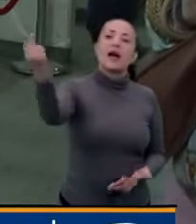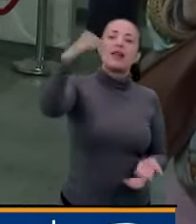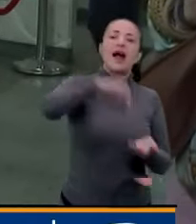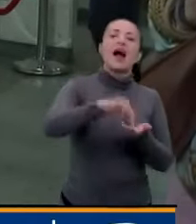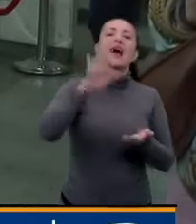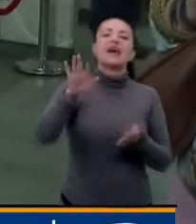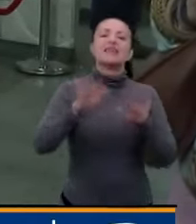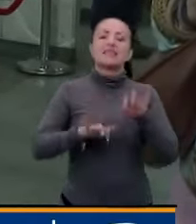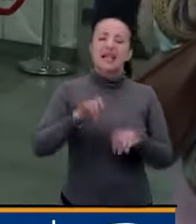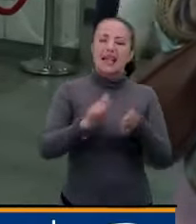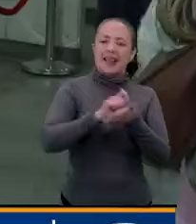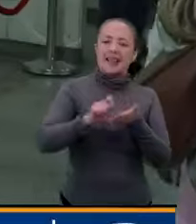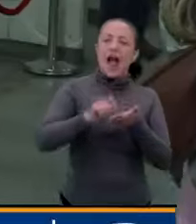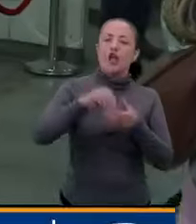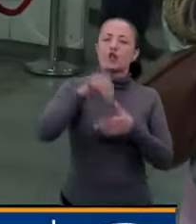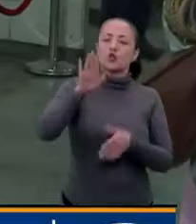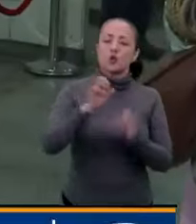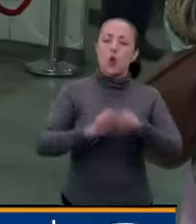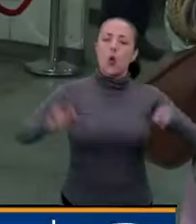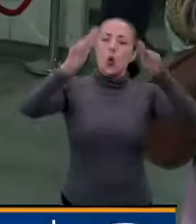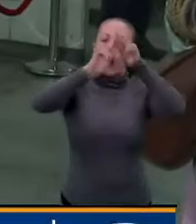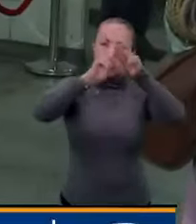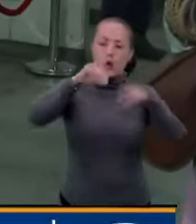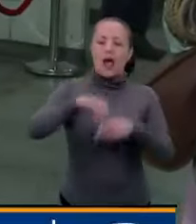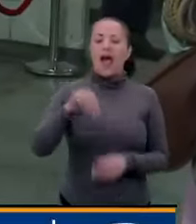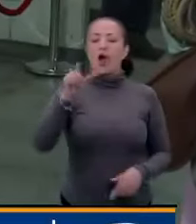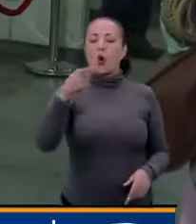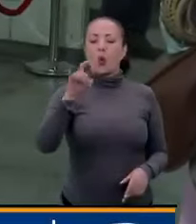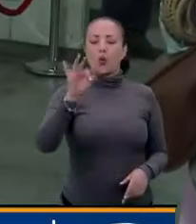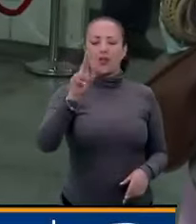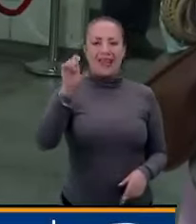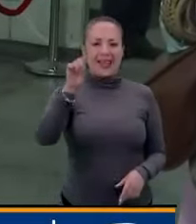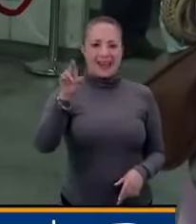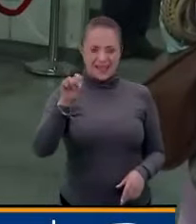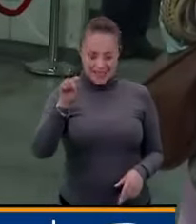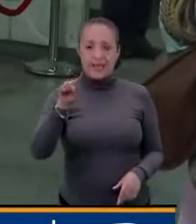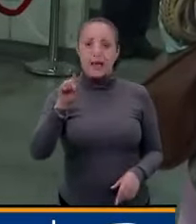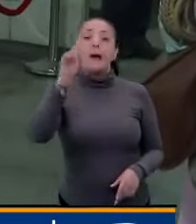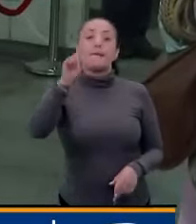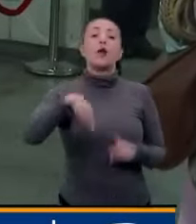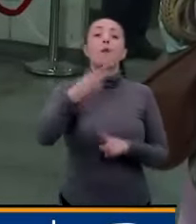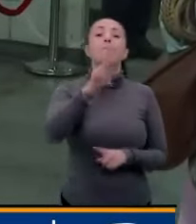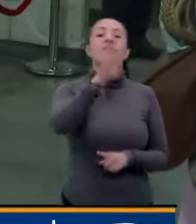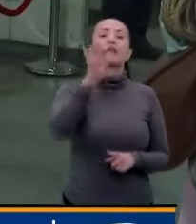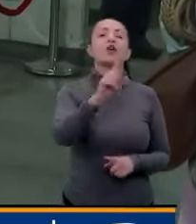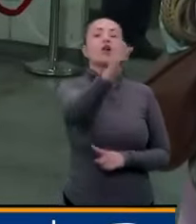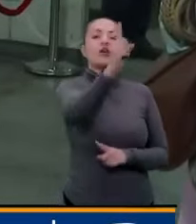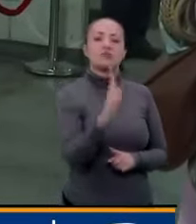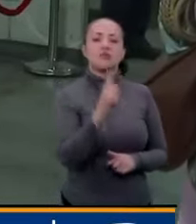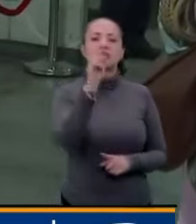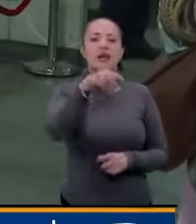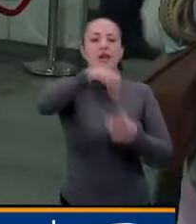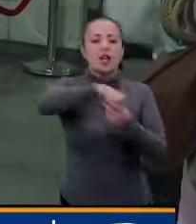Unidas, Antonio Guterres, al país, pero el 29 se suma entonces a este High Level Summit aquí en la zona sur de las